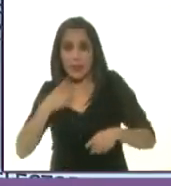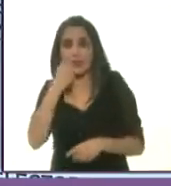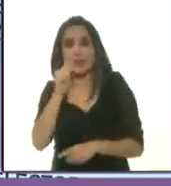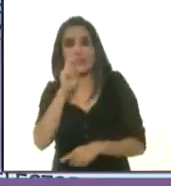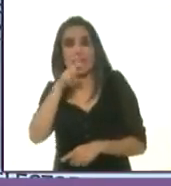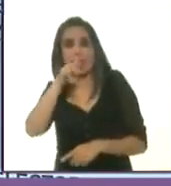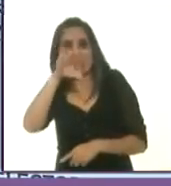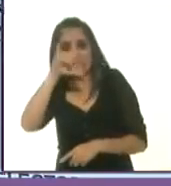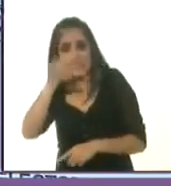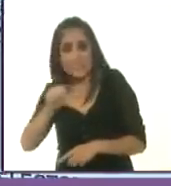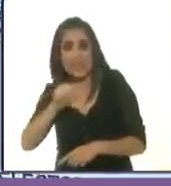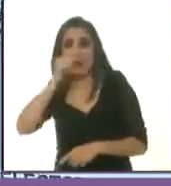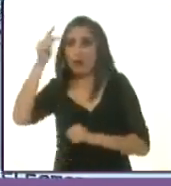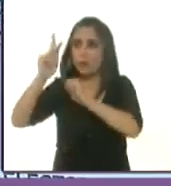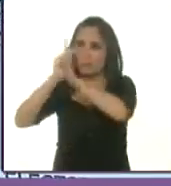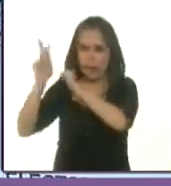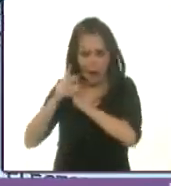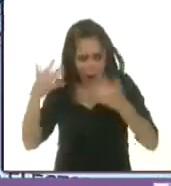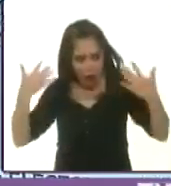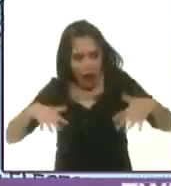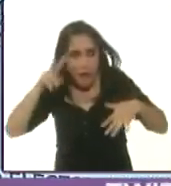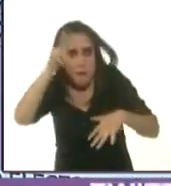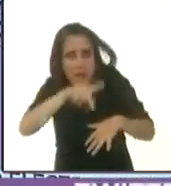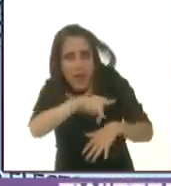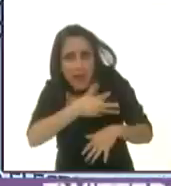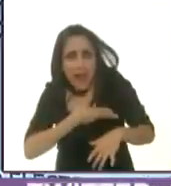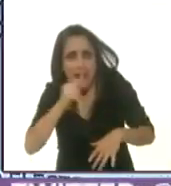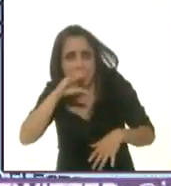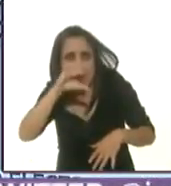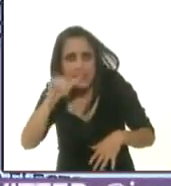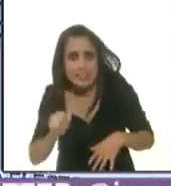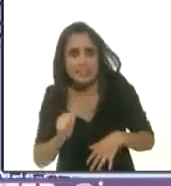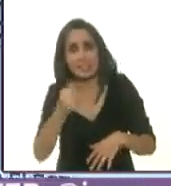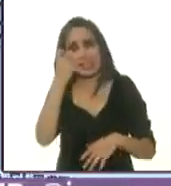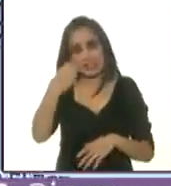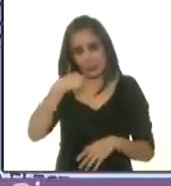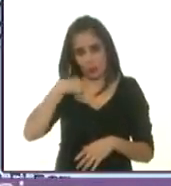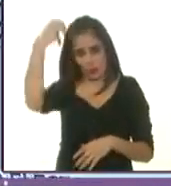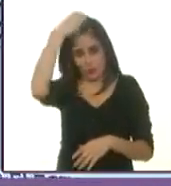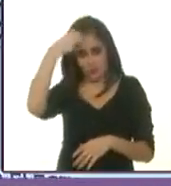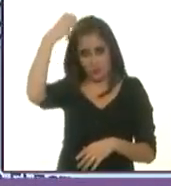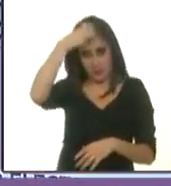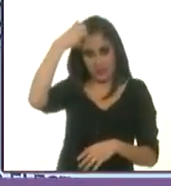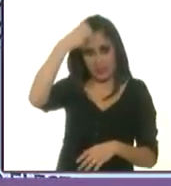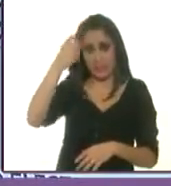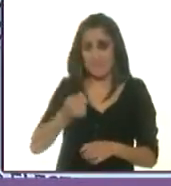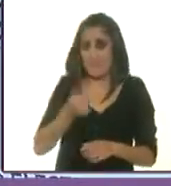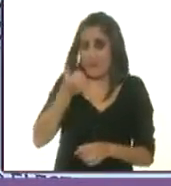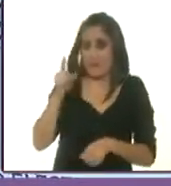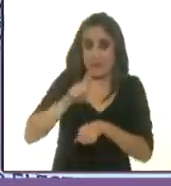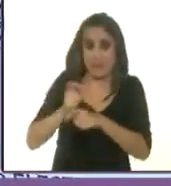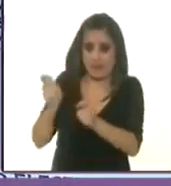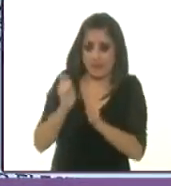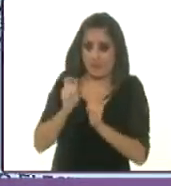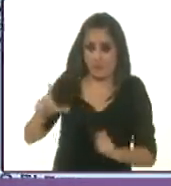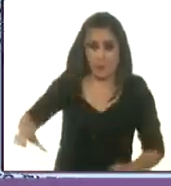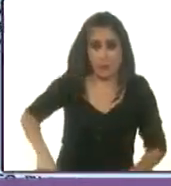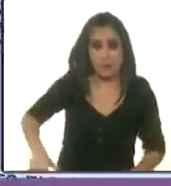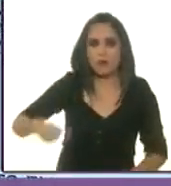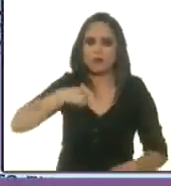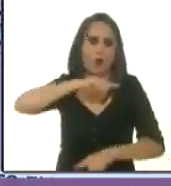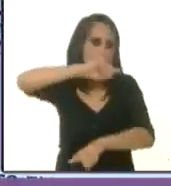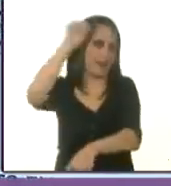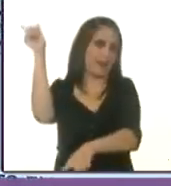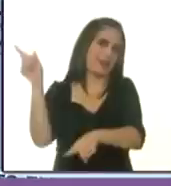en otros países mikel arriola a partir del primer día del gobierno va a quitar el